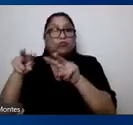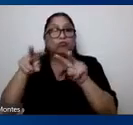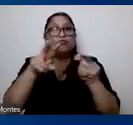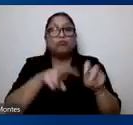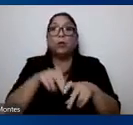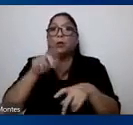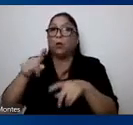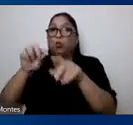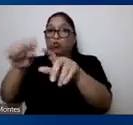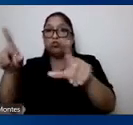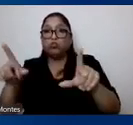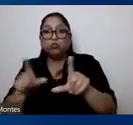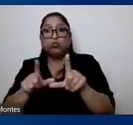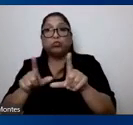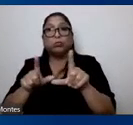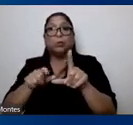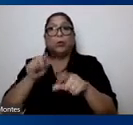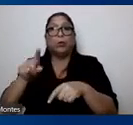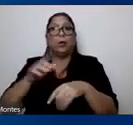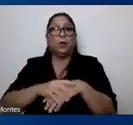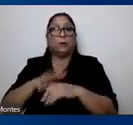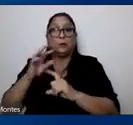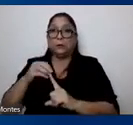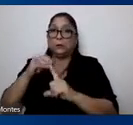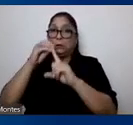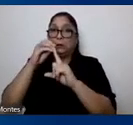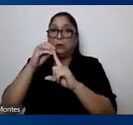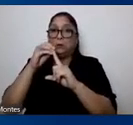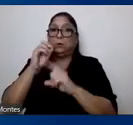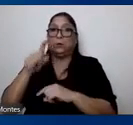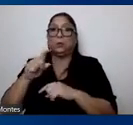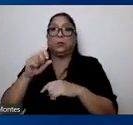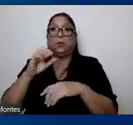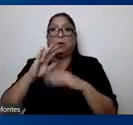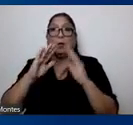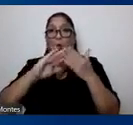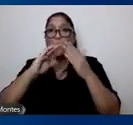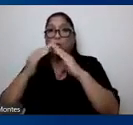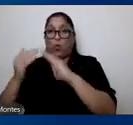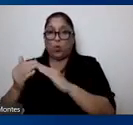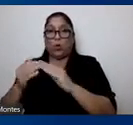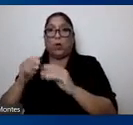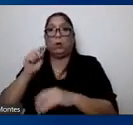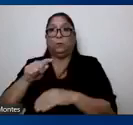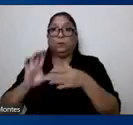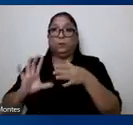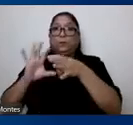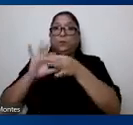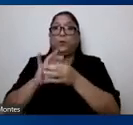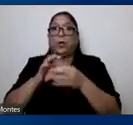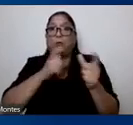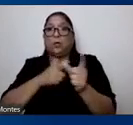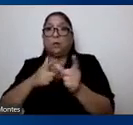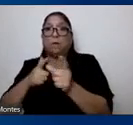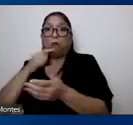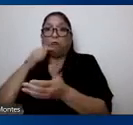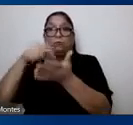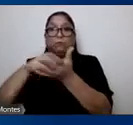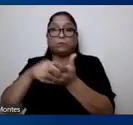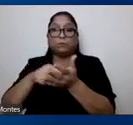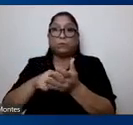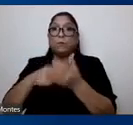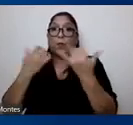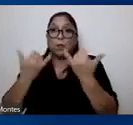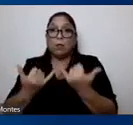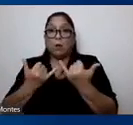una área casi exclusiva rural del desenlace armado del conflicto y nos